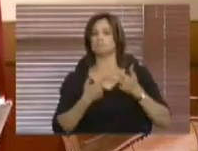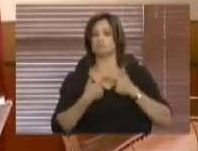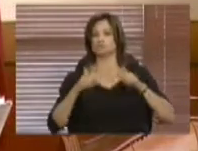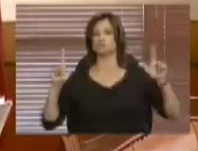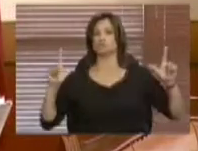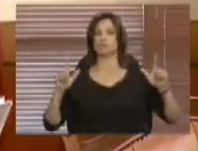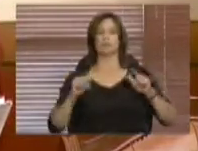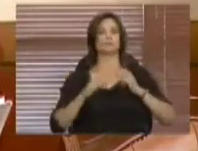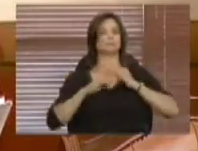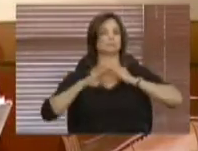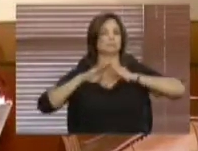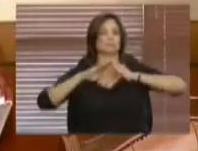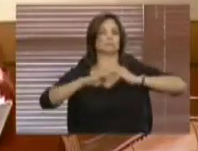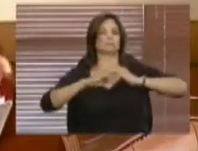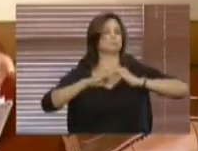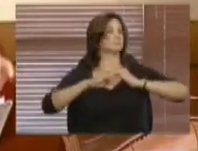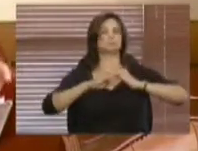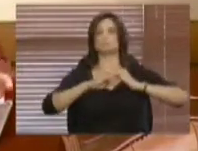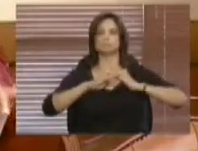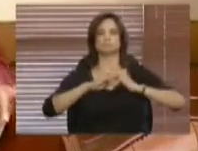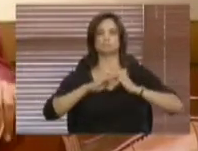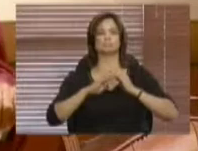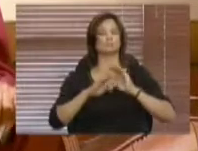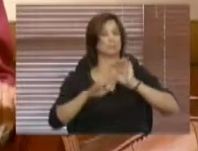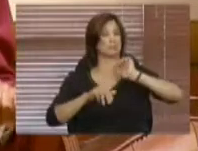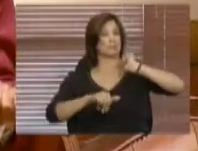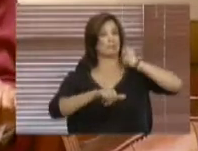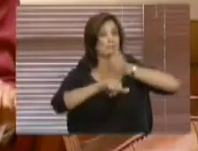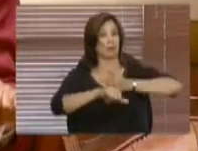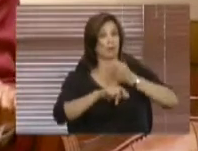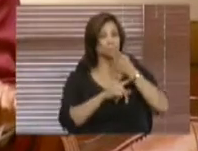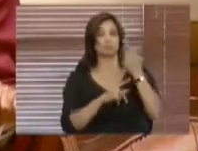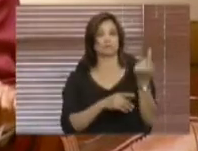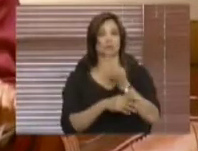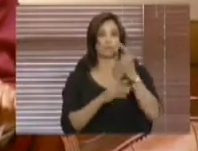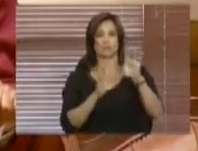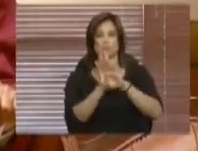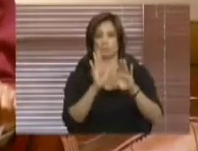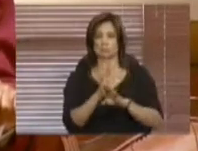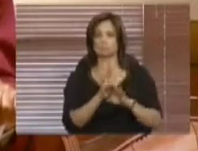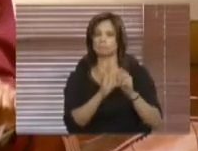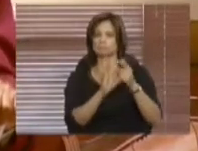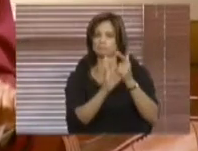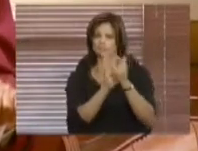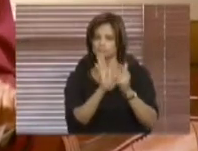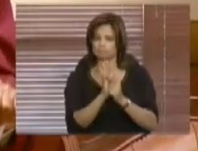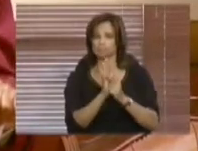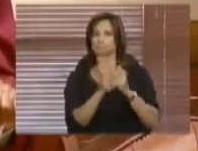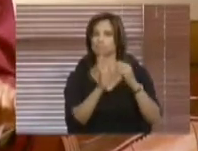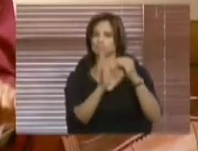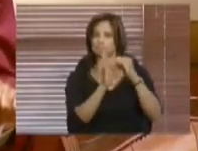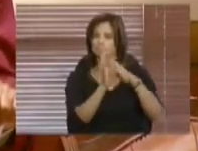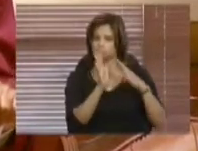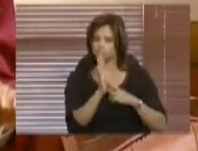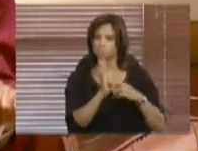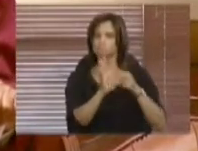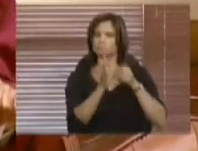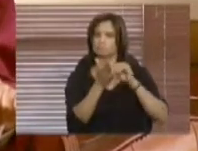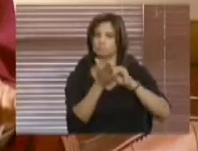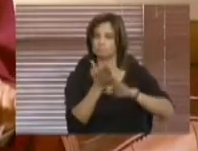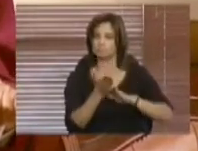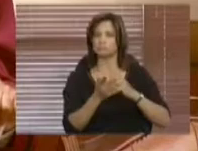más limitaciones que las impuestas por la Constitución y las leyes. La educación